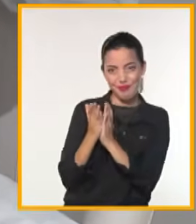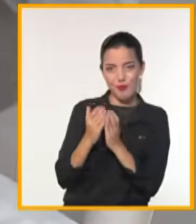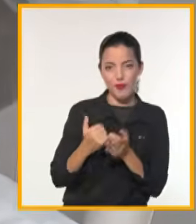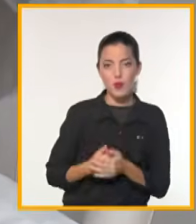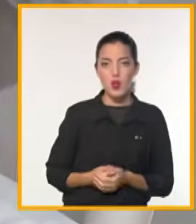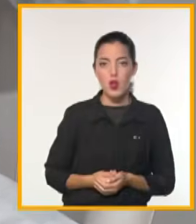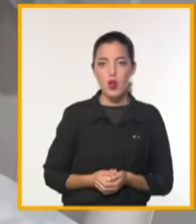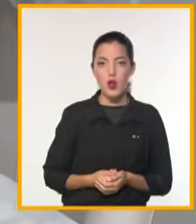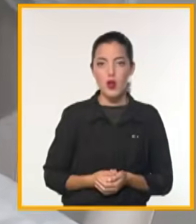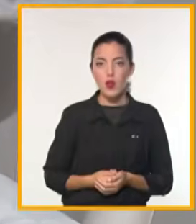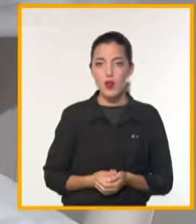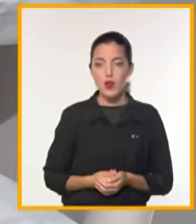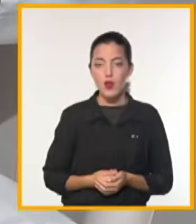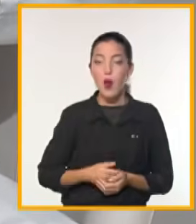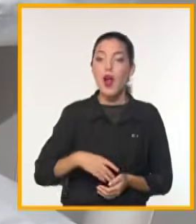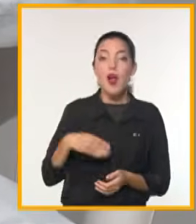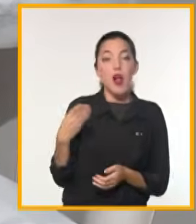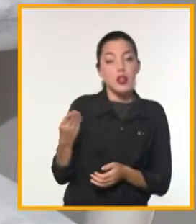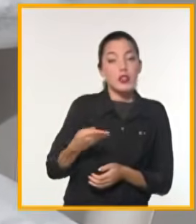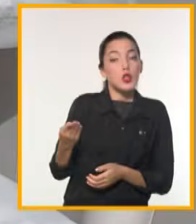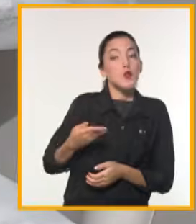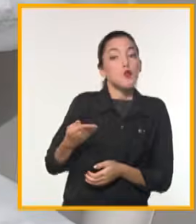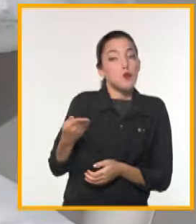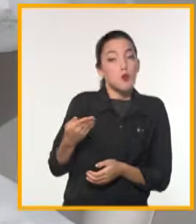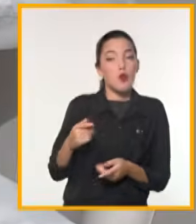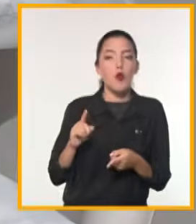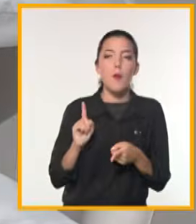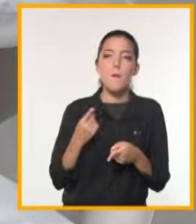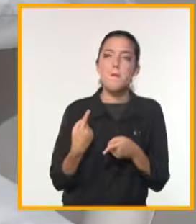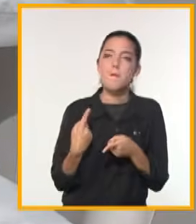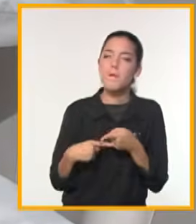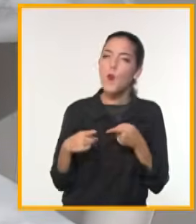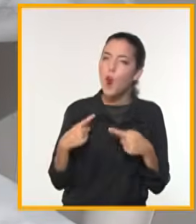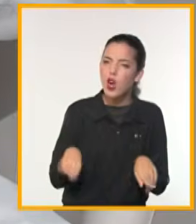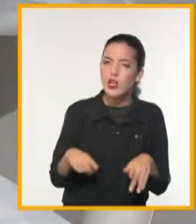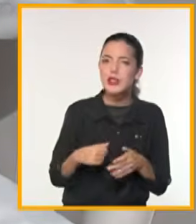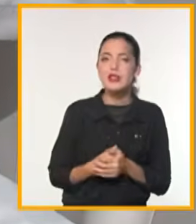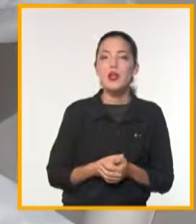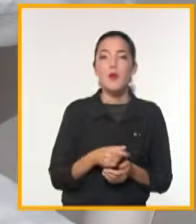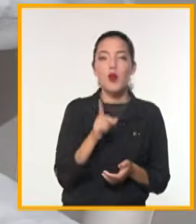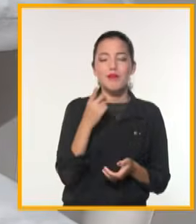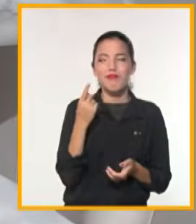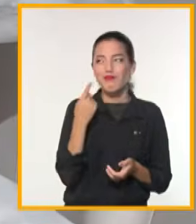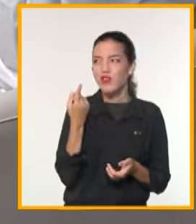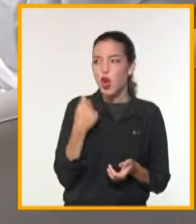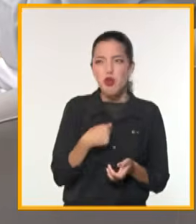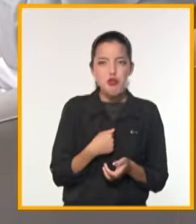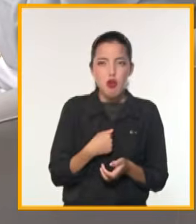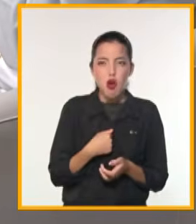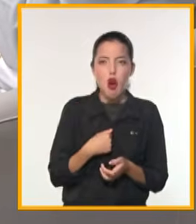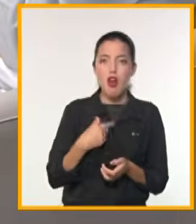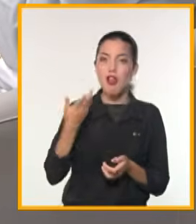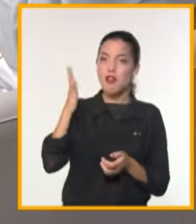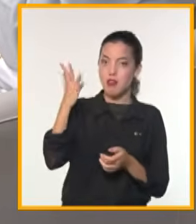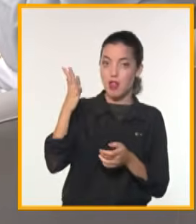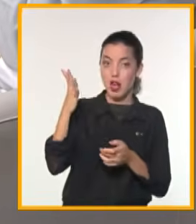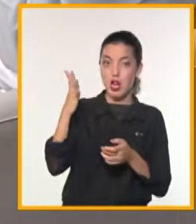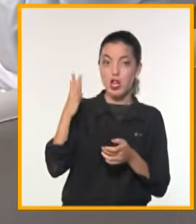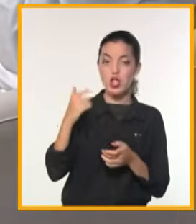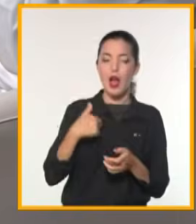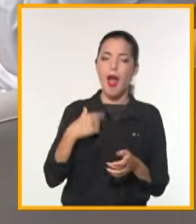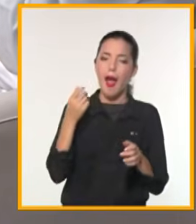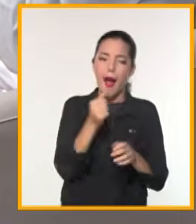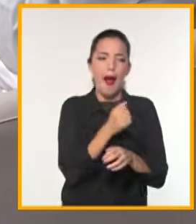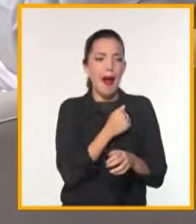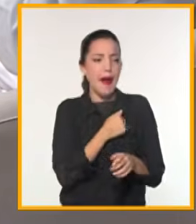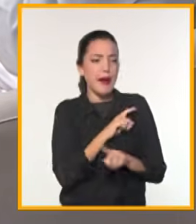con la derecha, y yo era zurdo. Y no podía escribir con la derecha. Los buenos maestros son eso, no Así los que mismo. obligan a